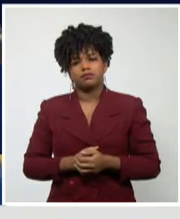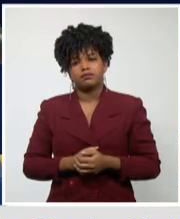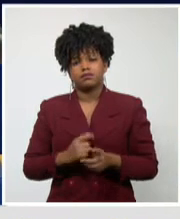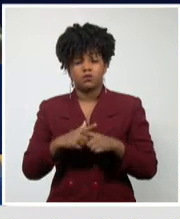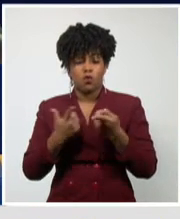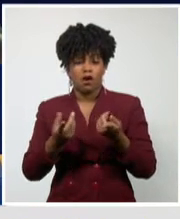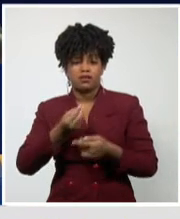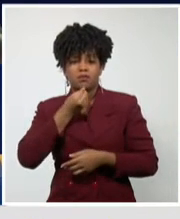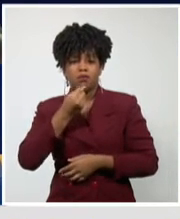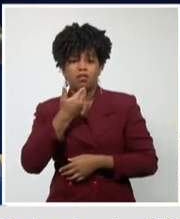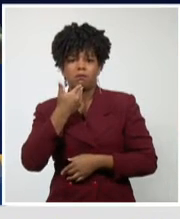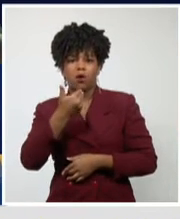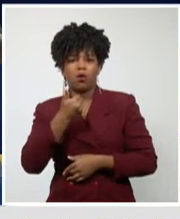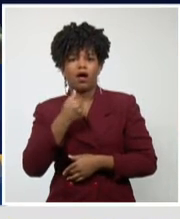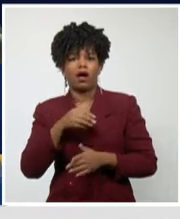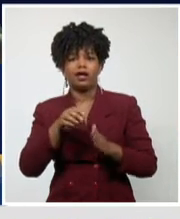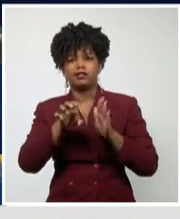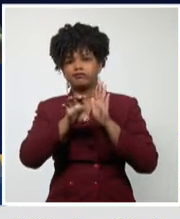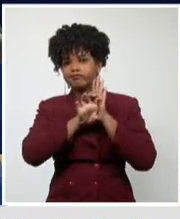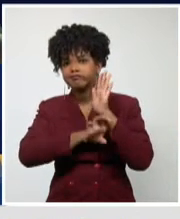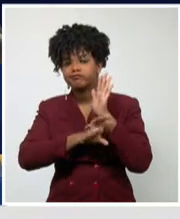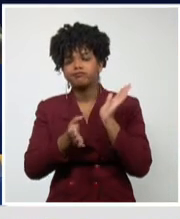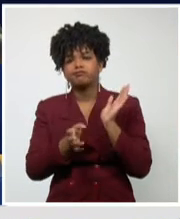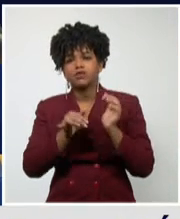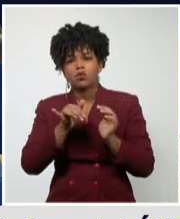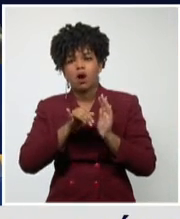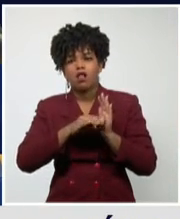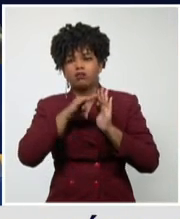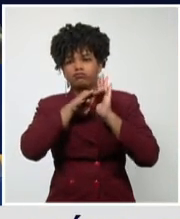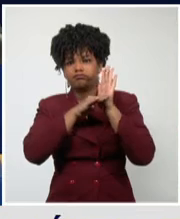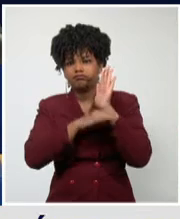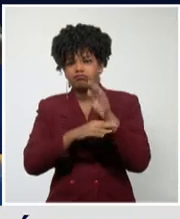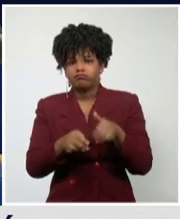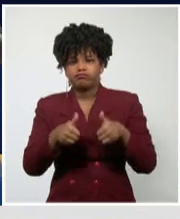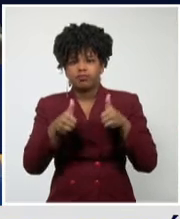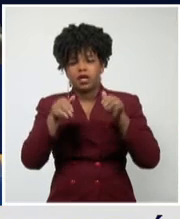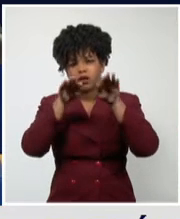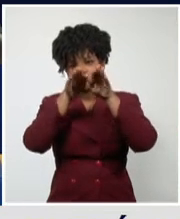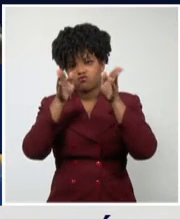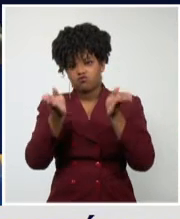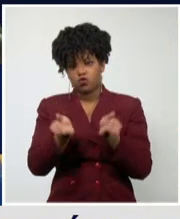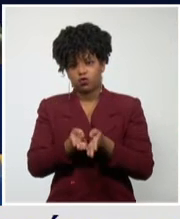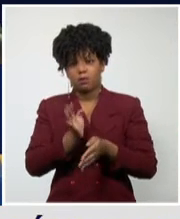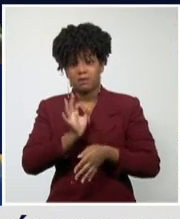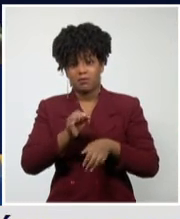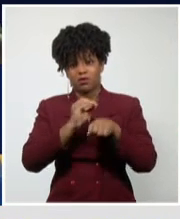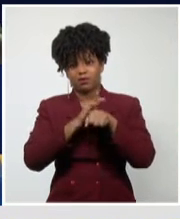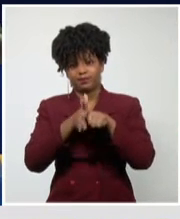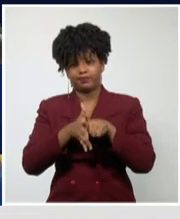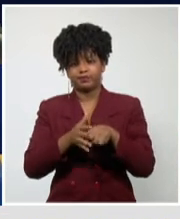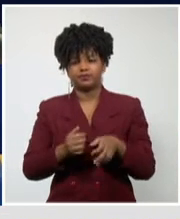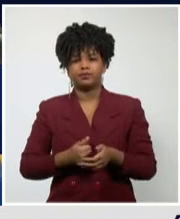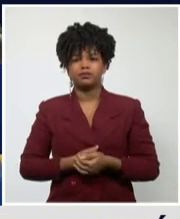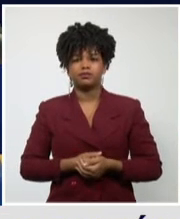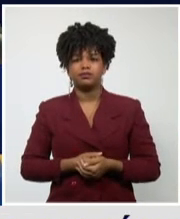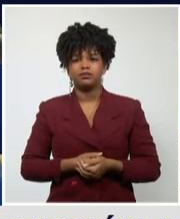conductas en nuestro país y en el mundo, desde el punto de vista de la evolución de esta enfermedad. Hasta